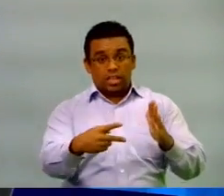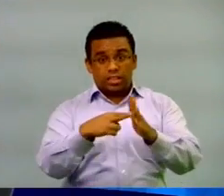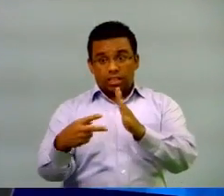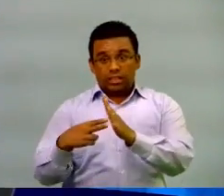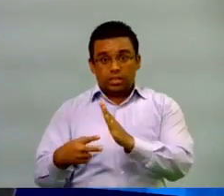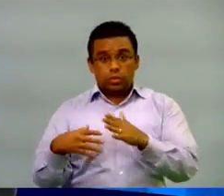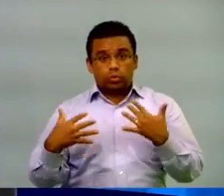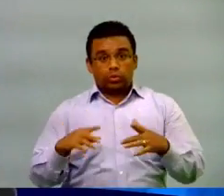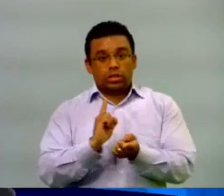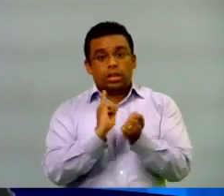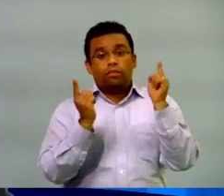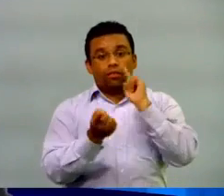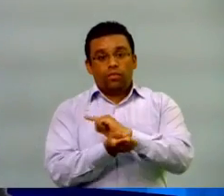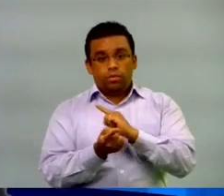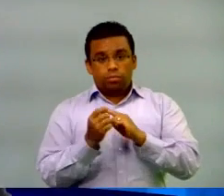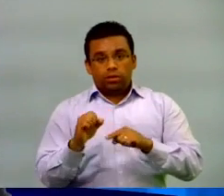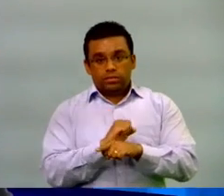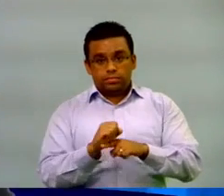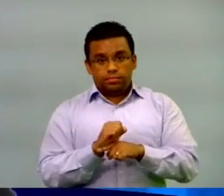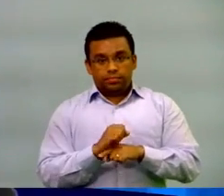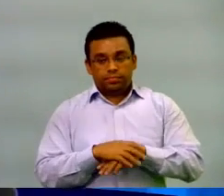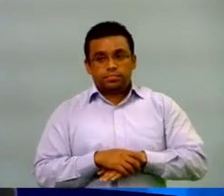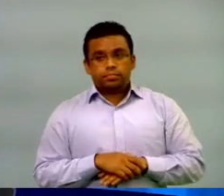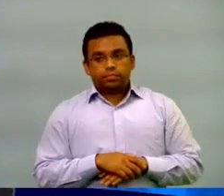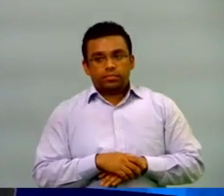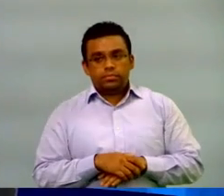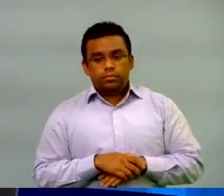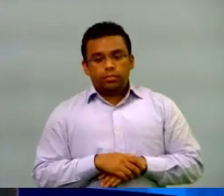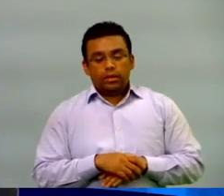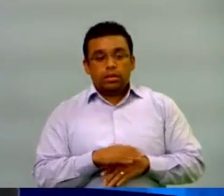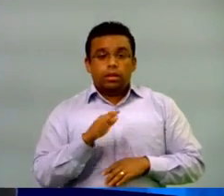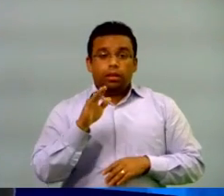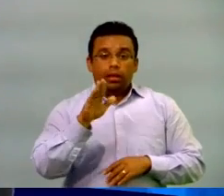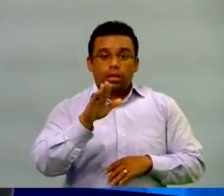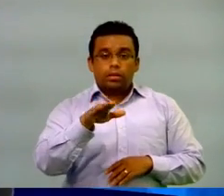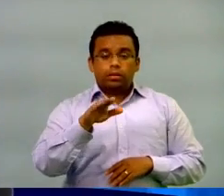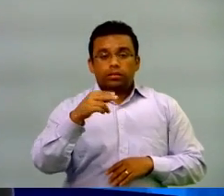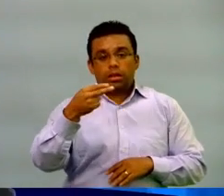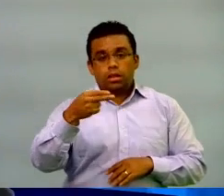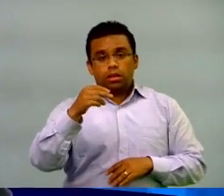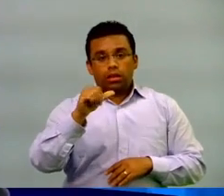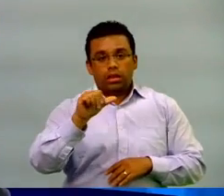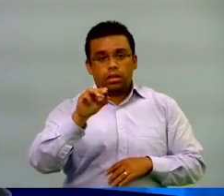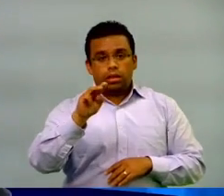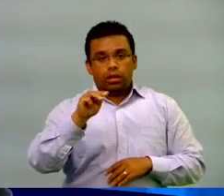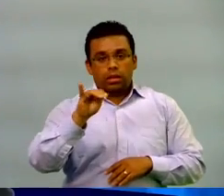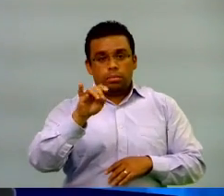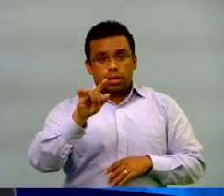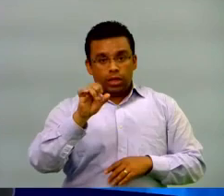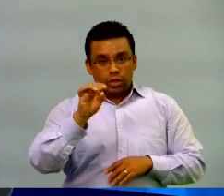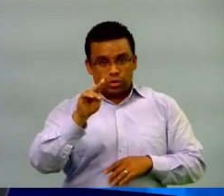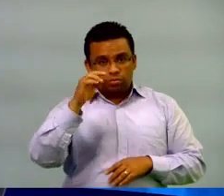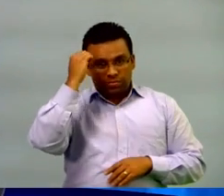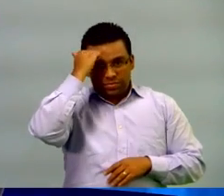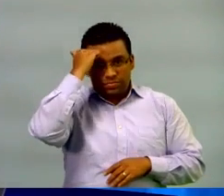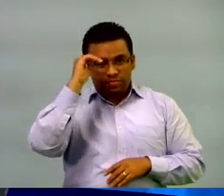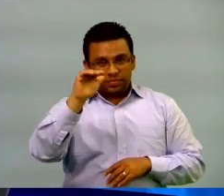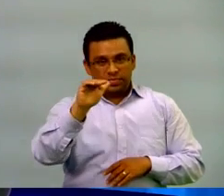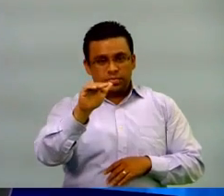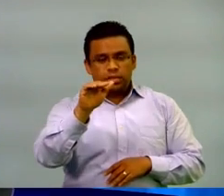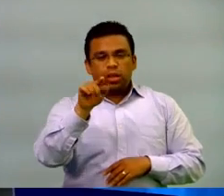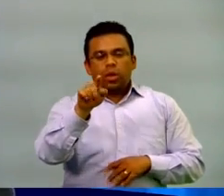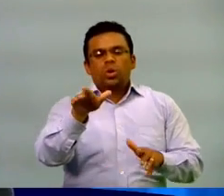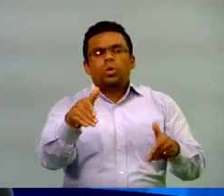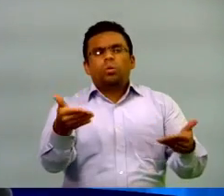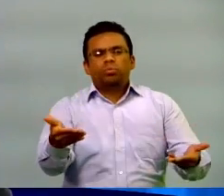pedagógicas. En esa línea, profesor Hamilton, ¿cómo hace uno de los profesores, de los docentes